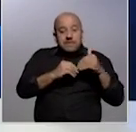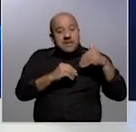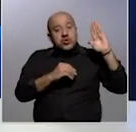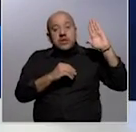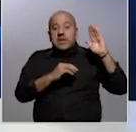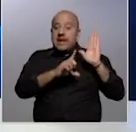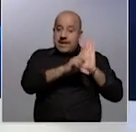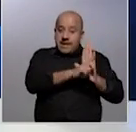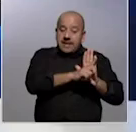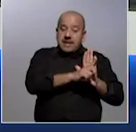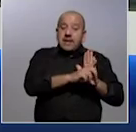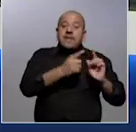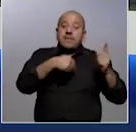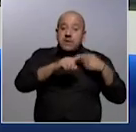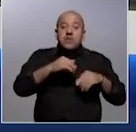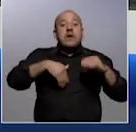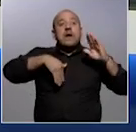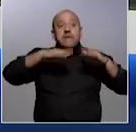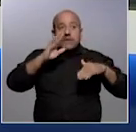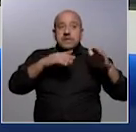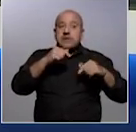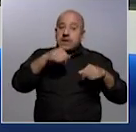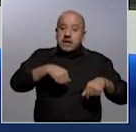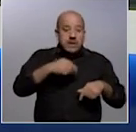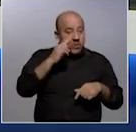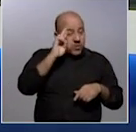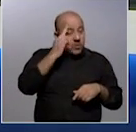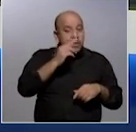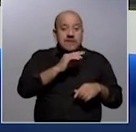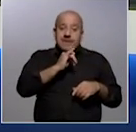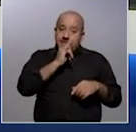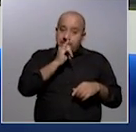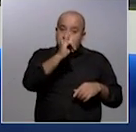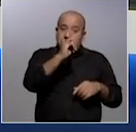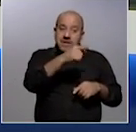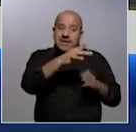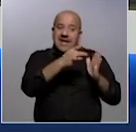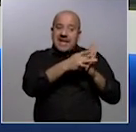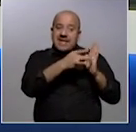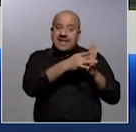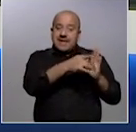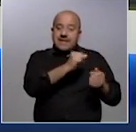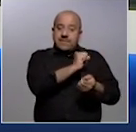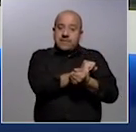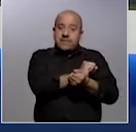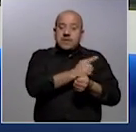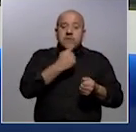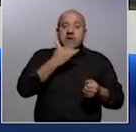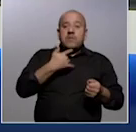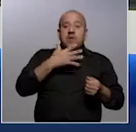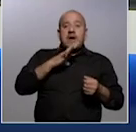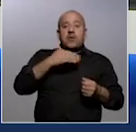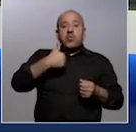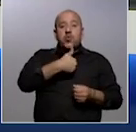es legal pero también suele ser denunciada en este país por condiciones que no son las mejores hay actores como en comisionado parlamentario